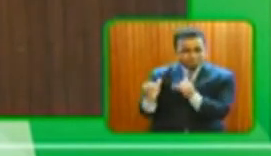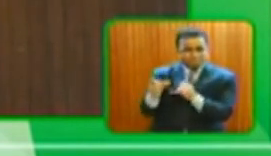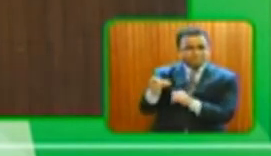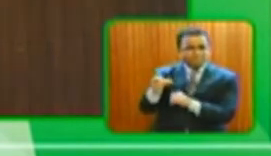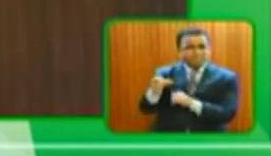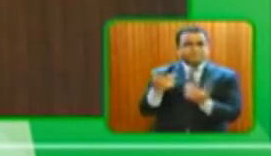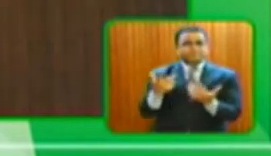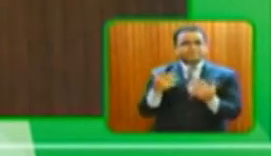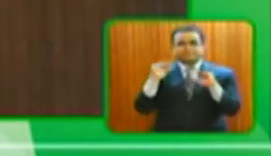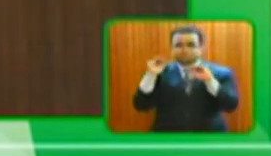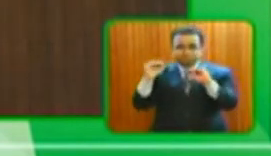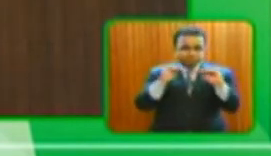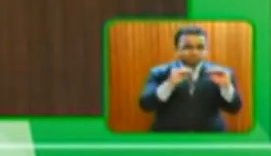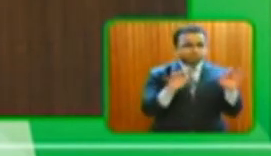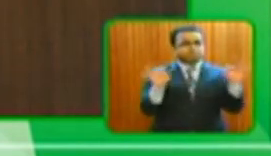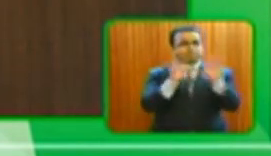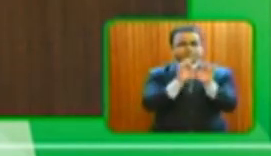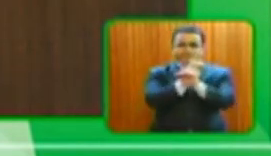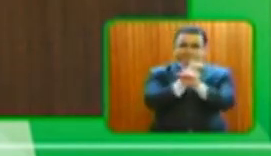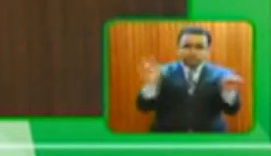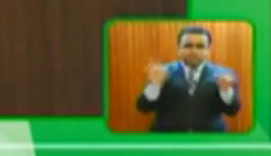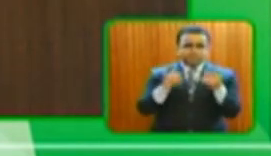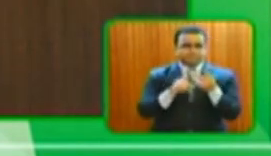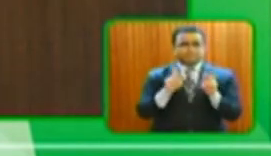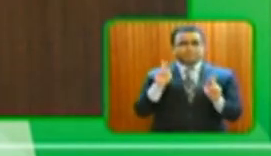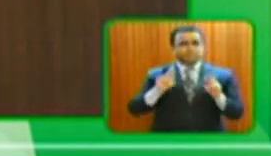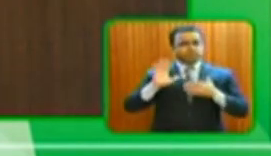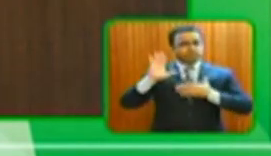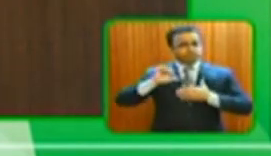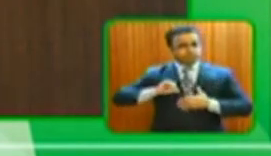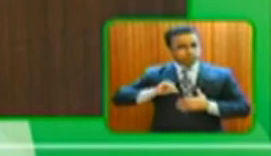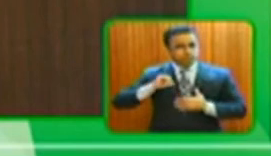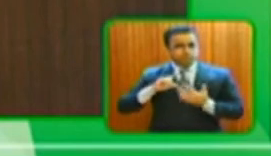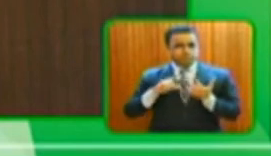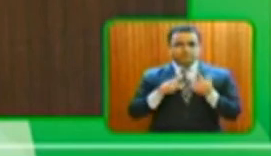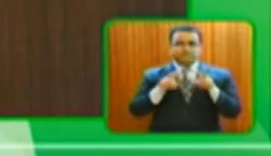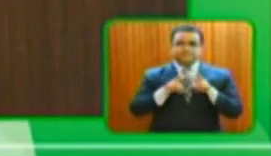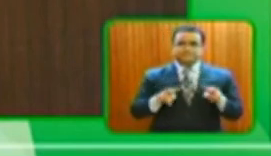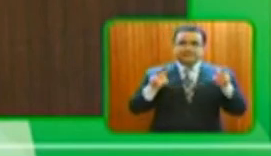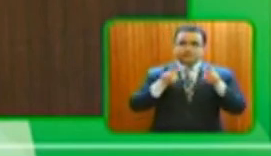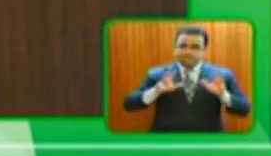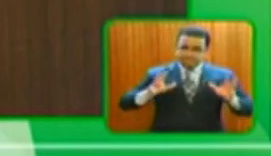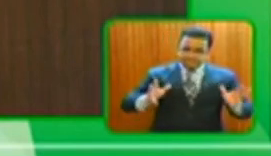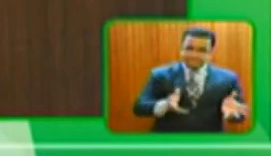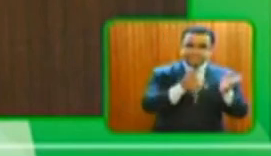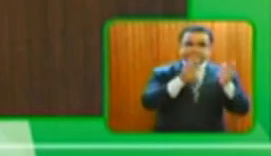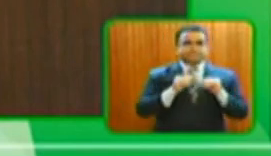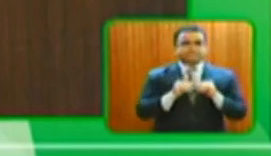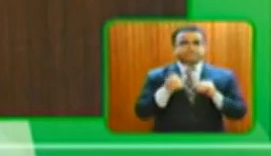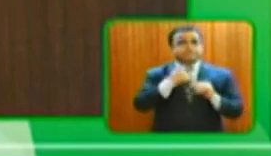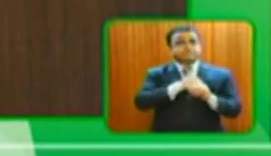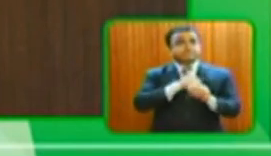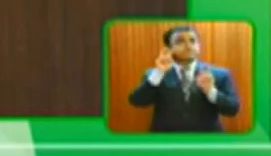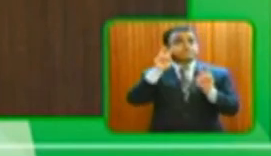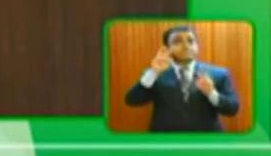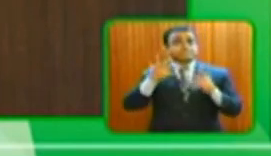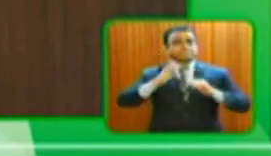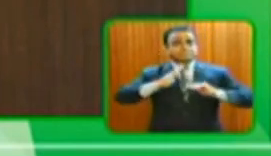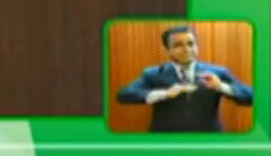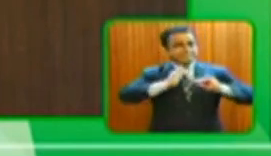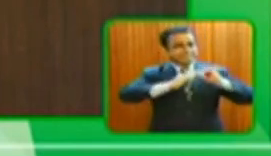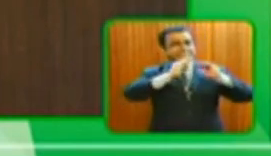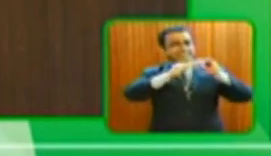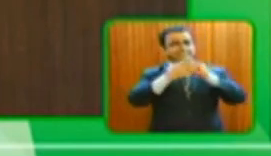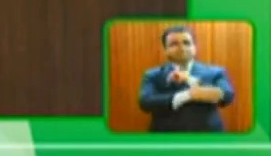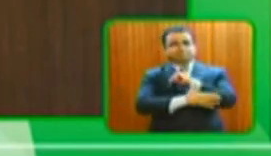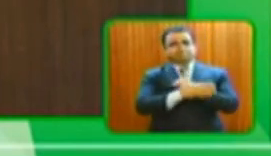educar en democracia, educar en ciudadanía, fomentar los valores. Nos toca aspirar y construir una